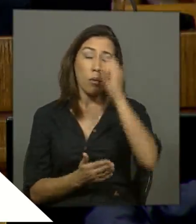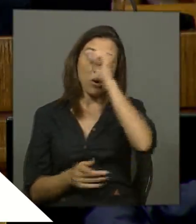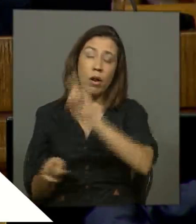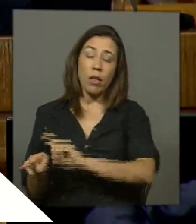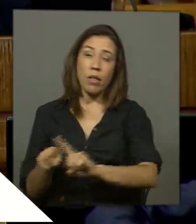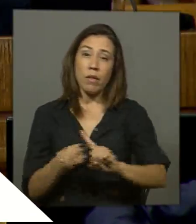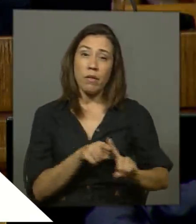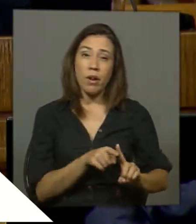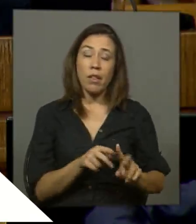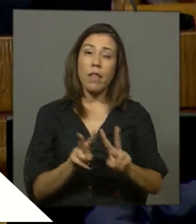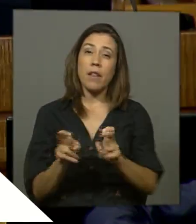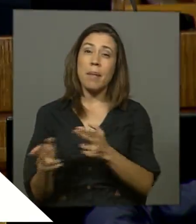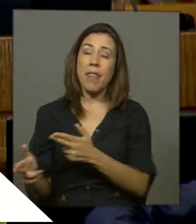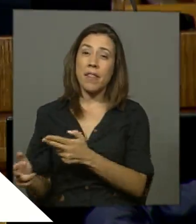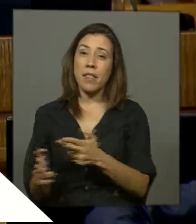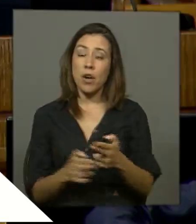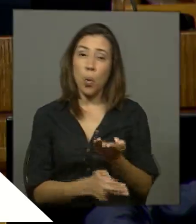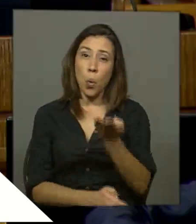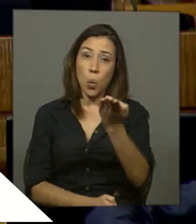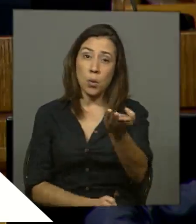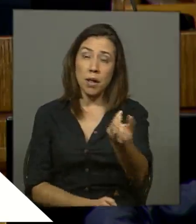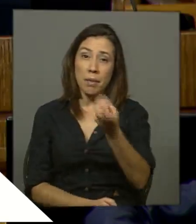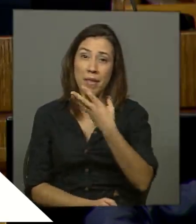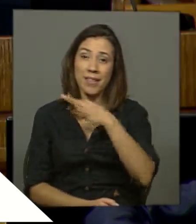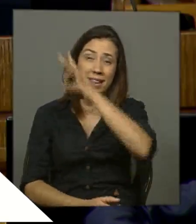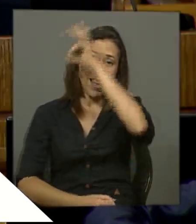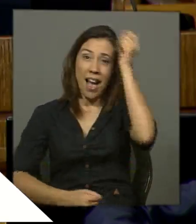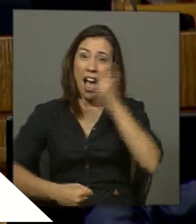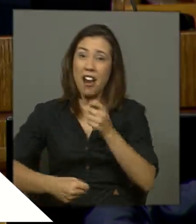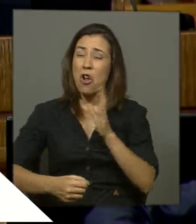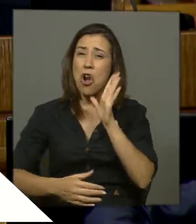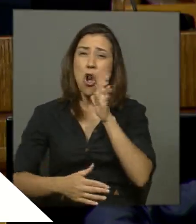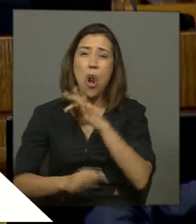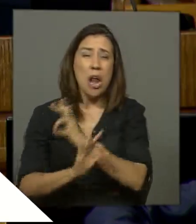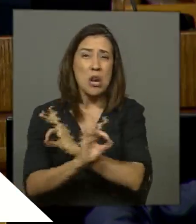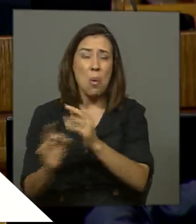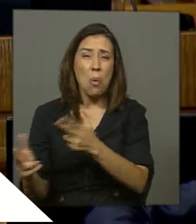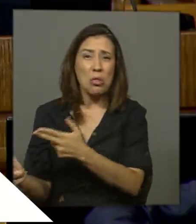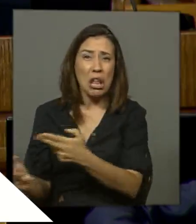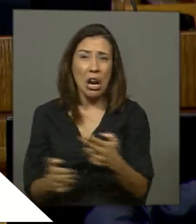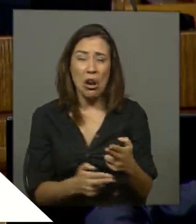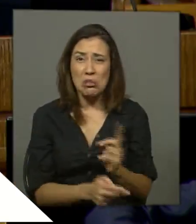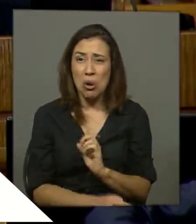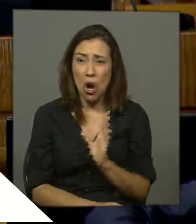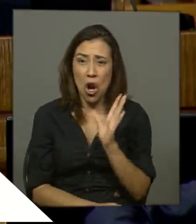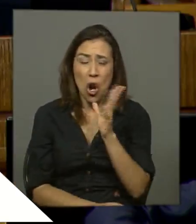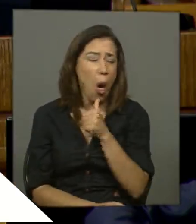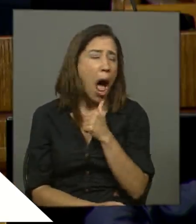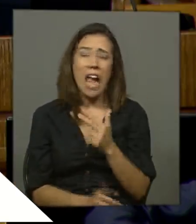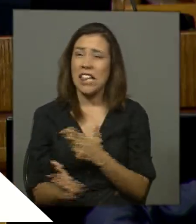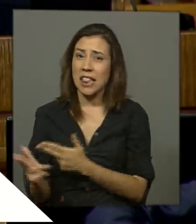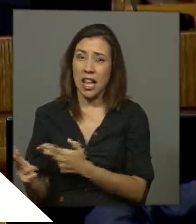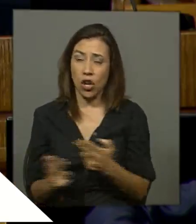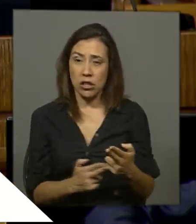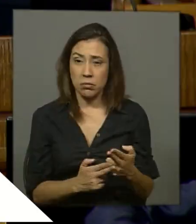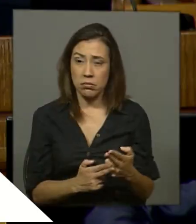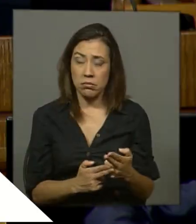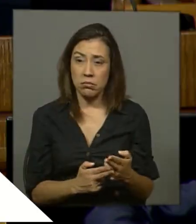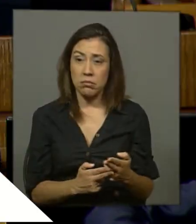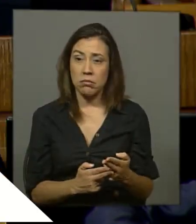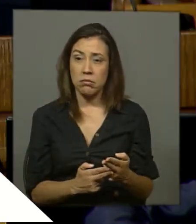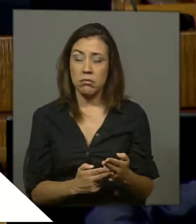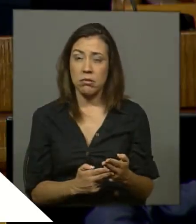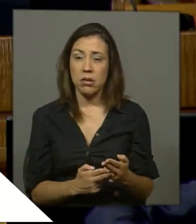de lo que es terrorismo usted señala que en la araucanía no ha habido terrorismo no hay terrorismo y han